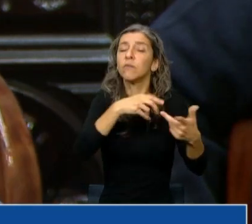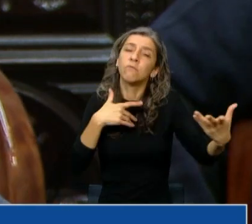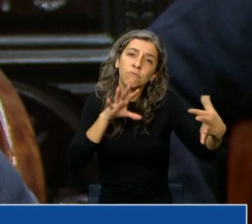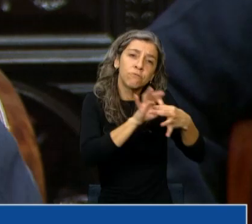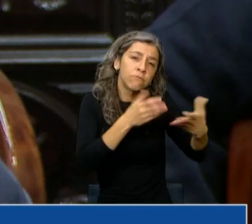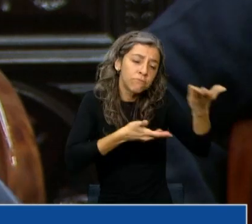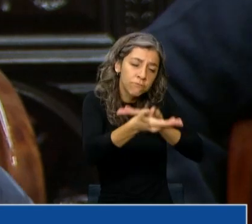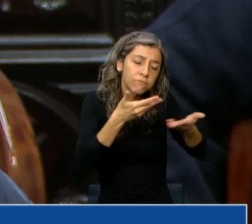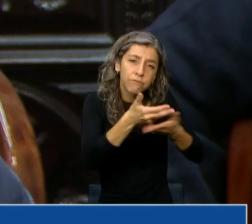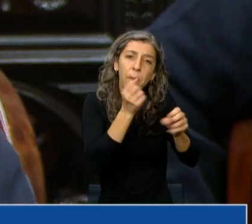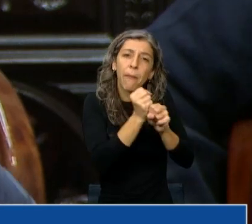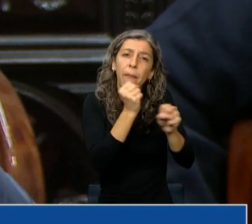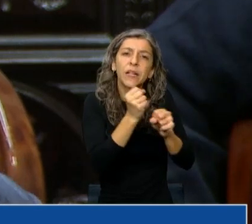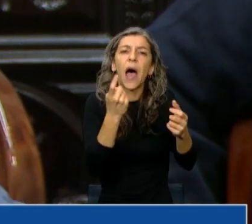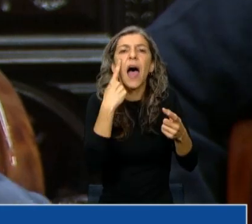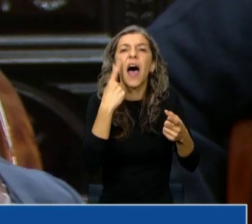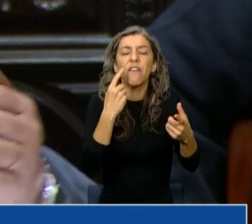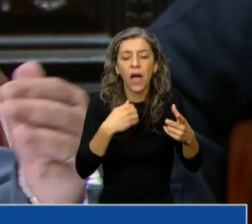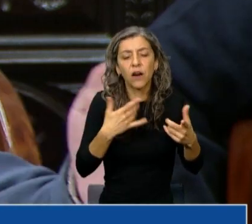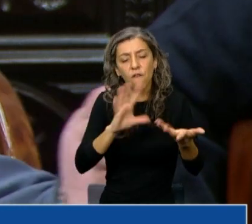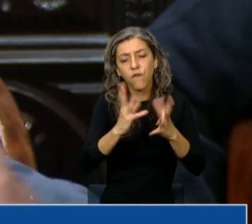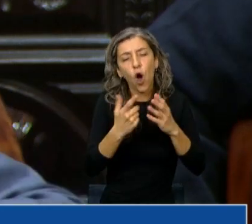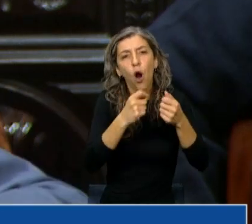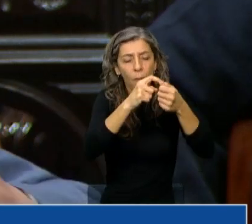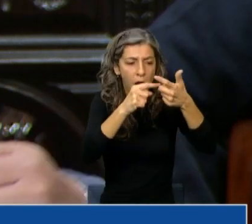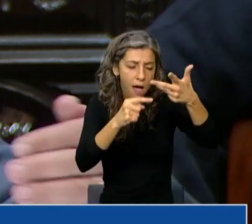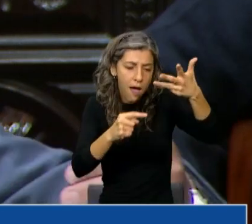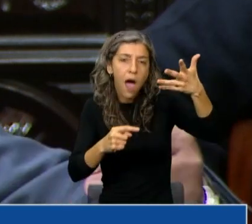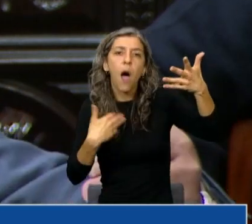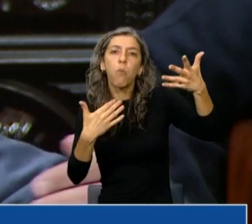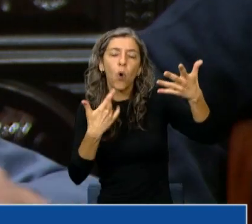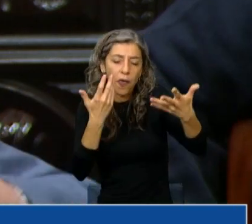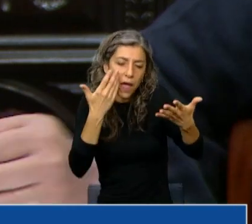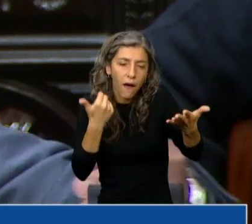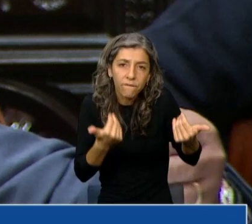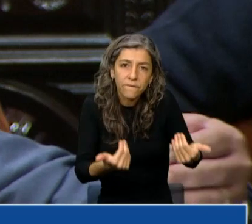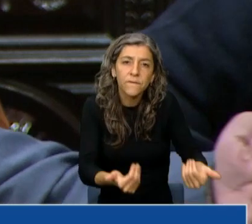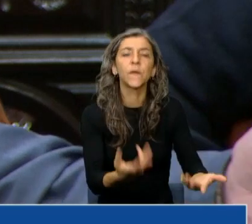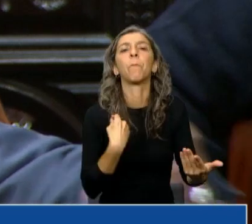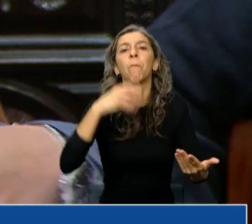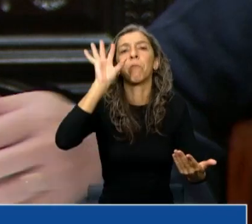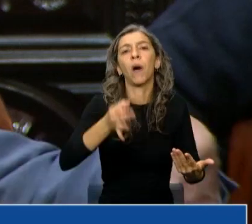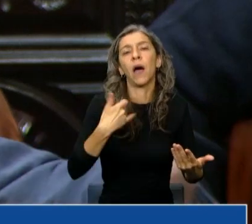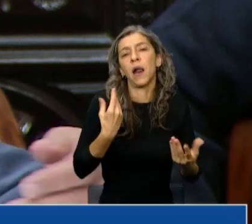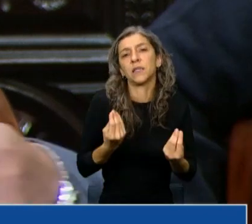todo aquel que era un ítem global se empezara a desglosar y pudiéramos desglosar o deducir